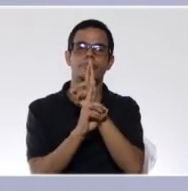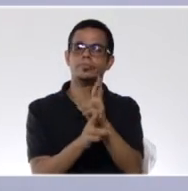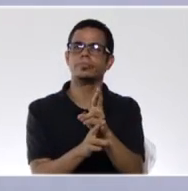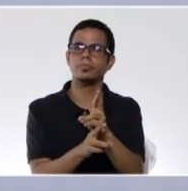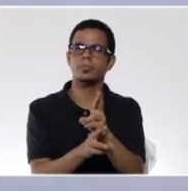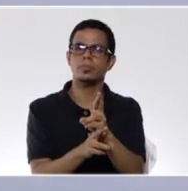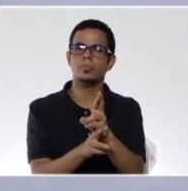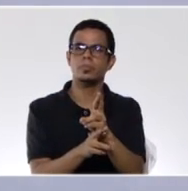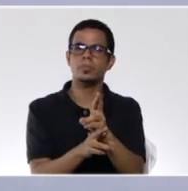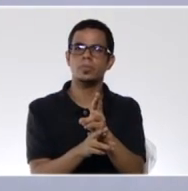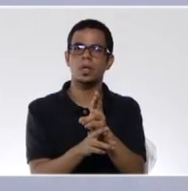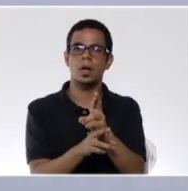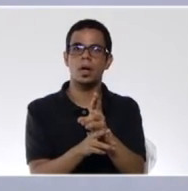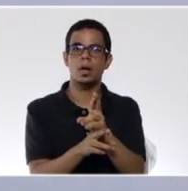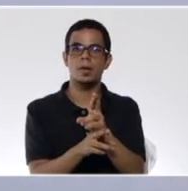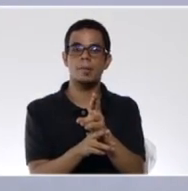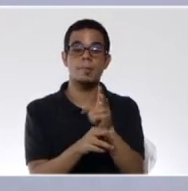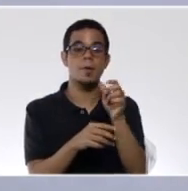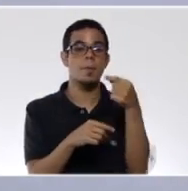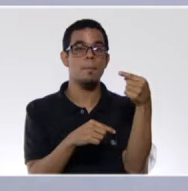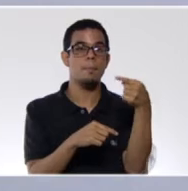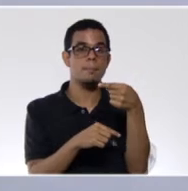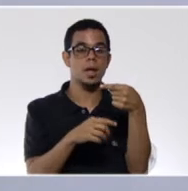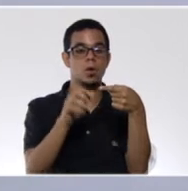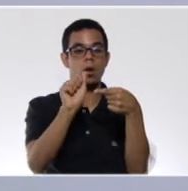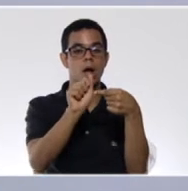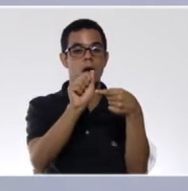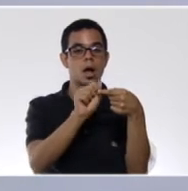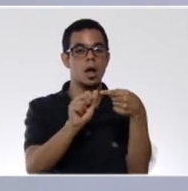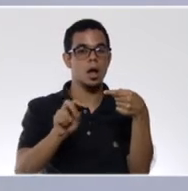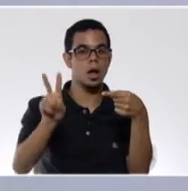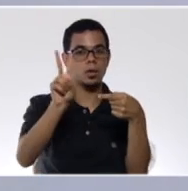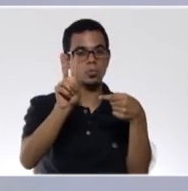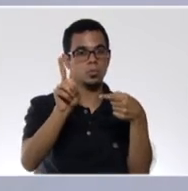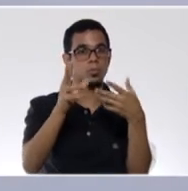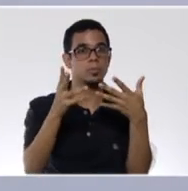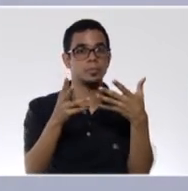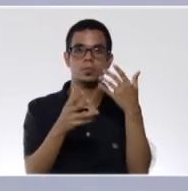el menos a al cuadrado queda igual, menos a al cuadrado.